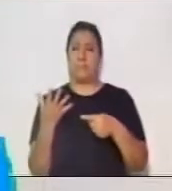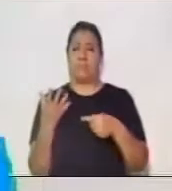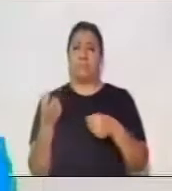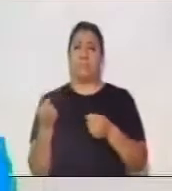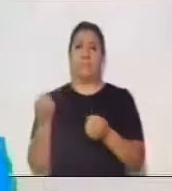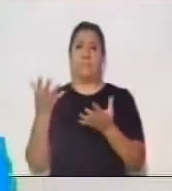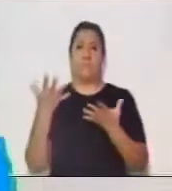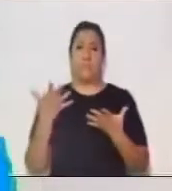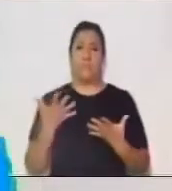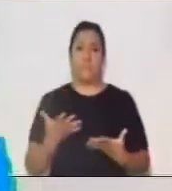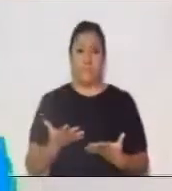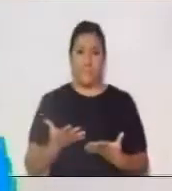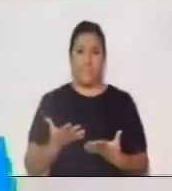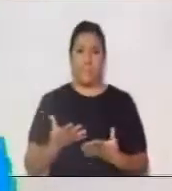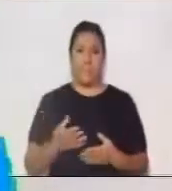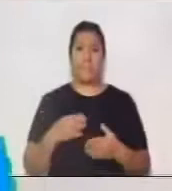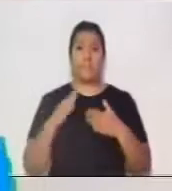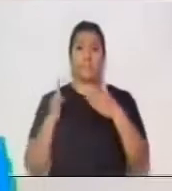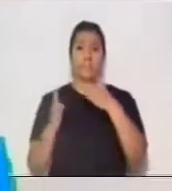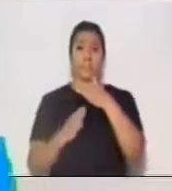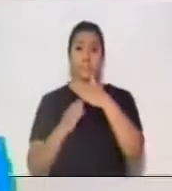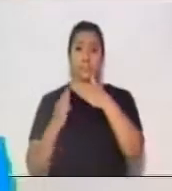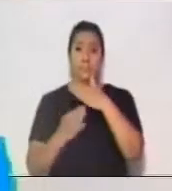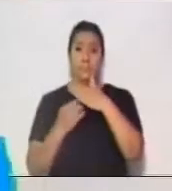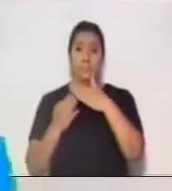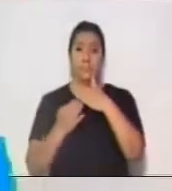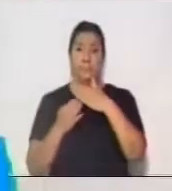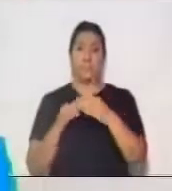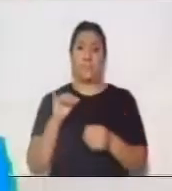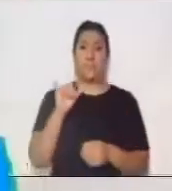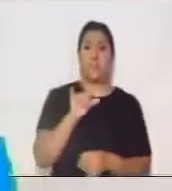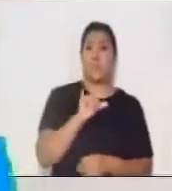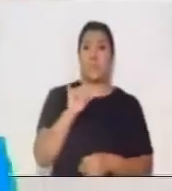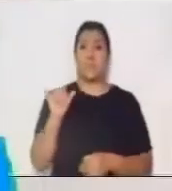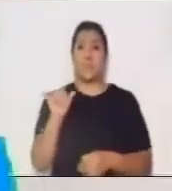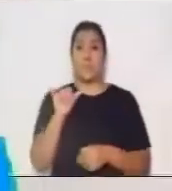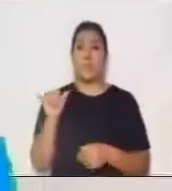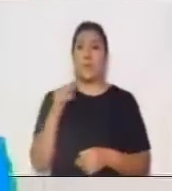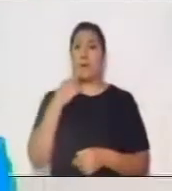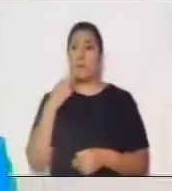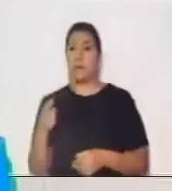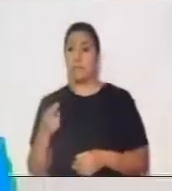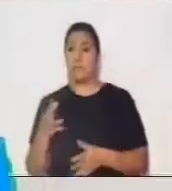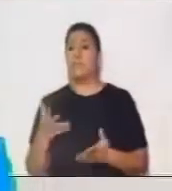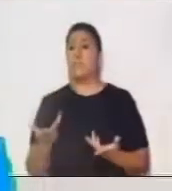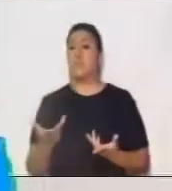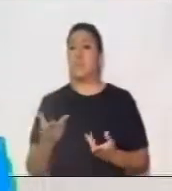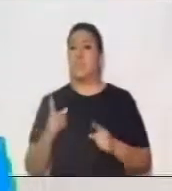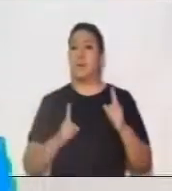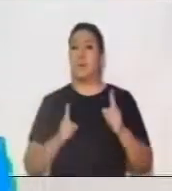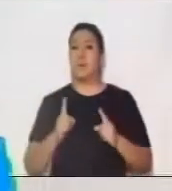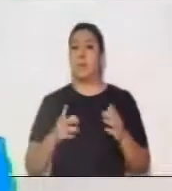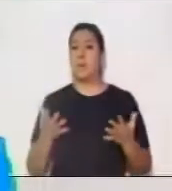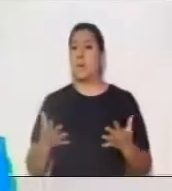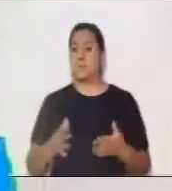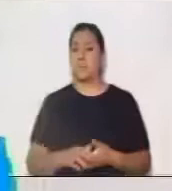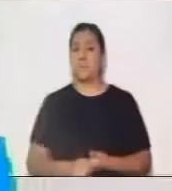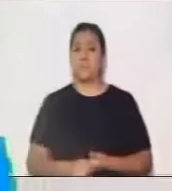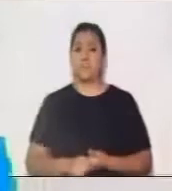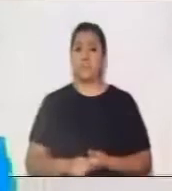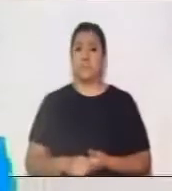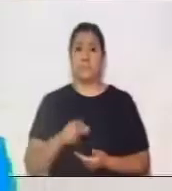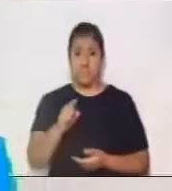Estás viendo como dice el dicho. Al finalizar, la Rosa de Guadalupe. Aquí por Tele